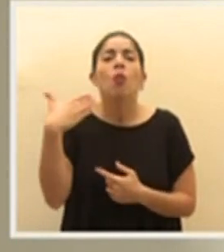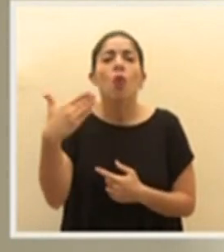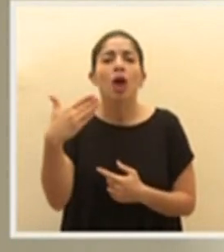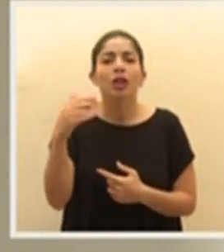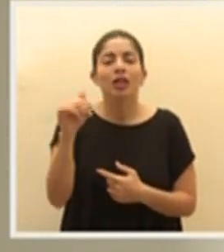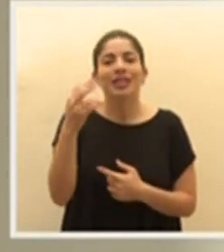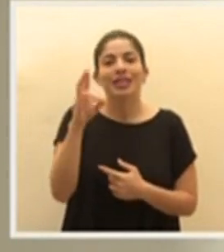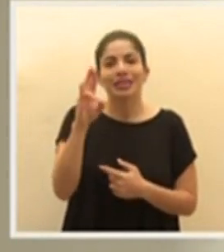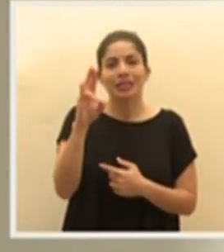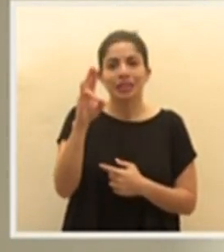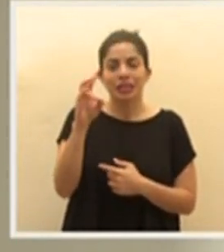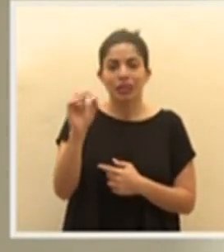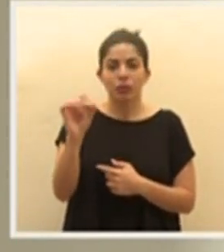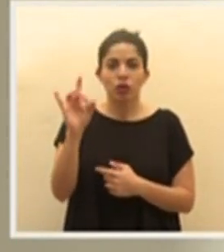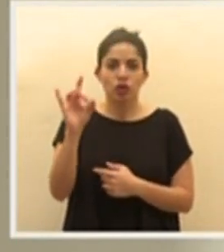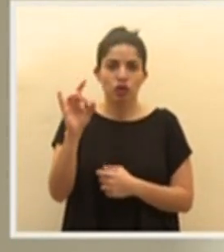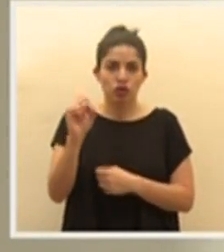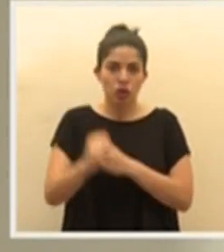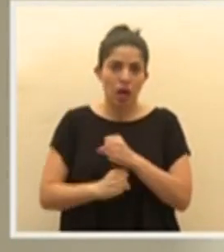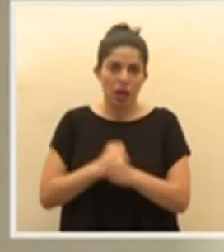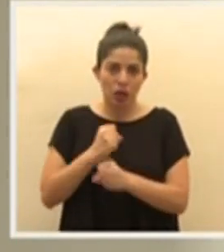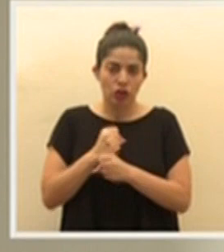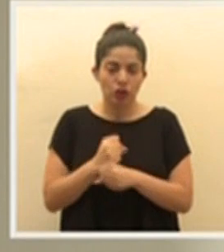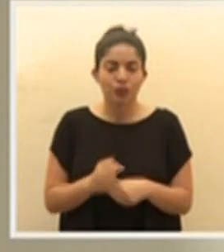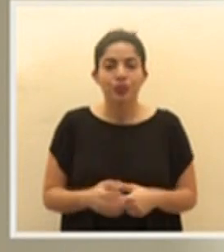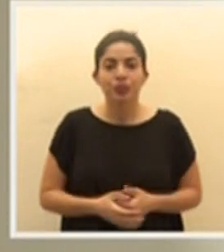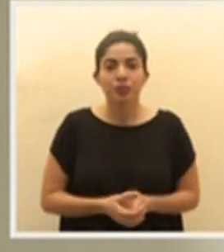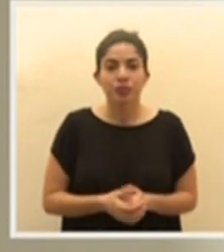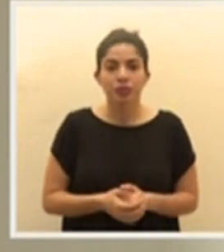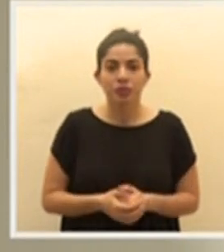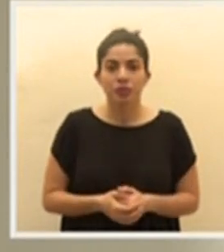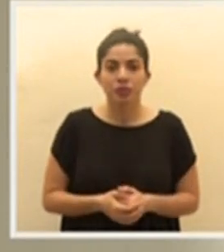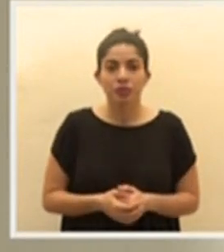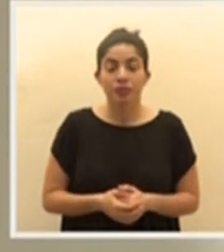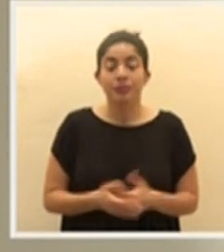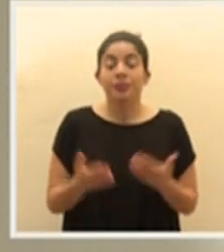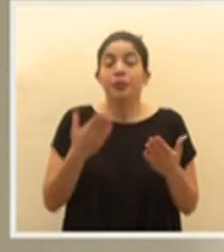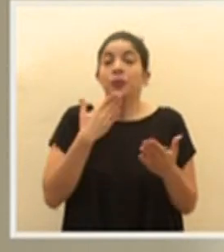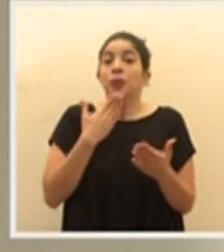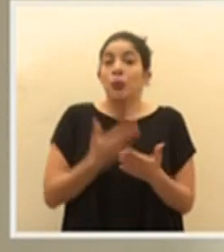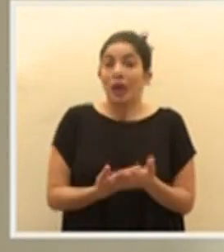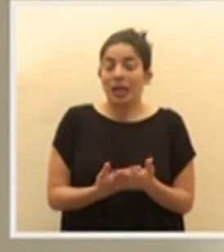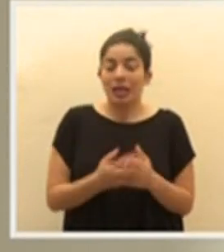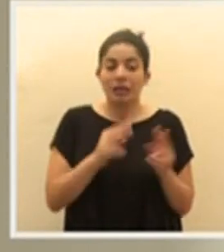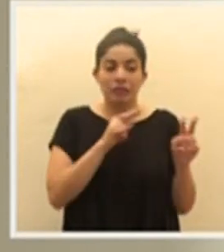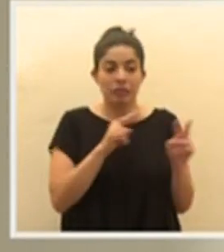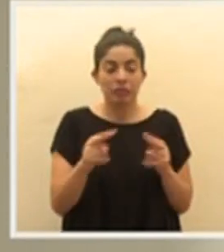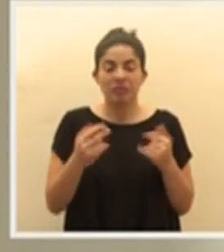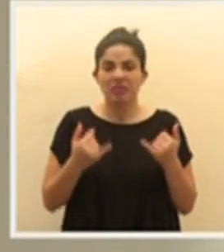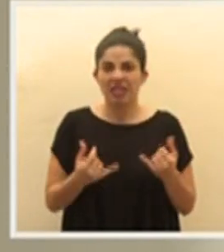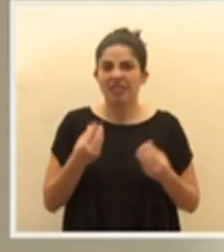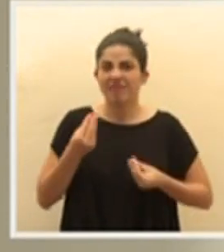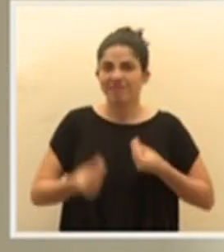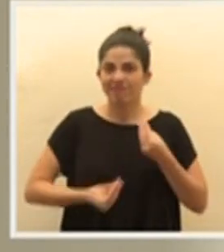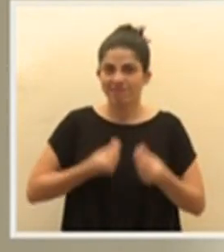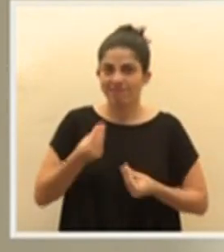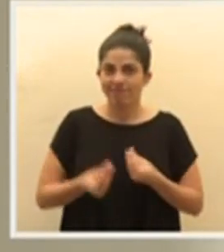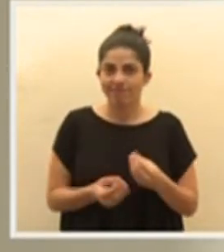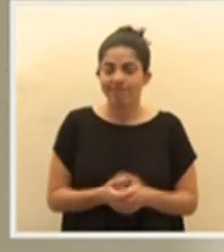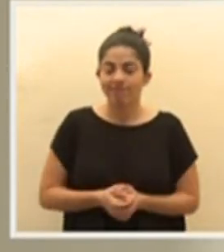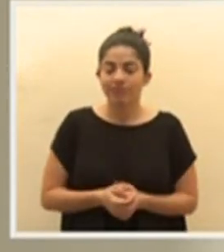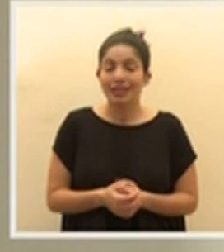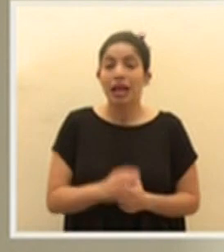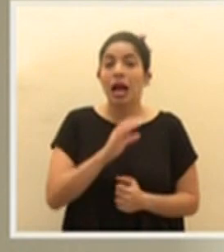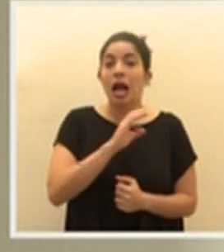los 17.8 años de edad. Bueno, ¿qué podemos hacer? La Caja